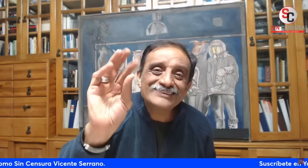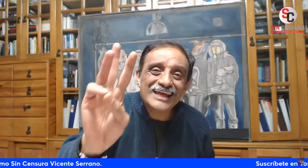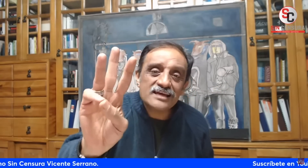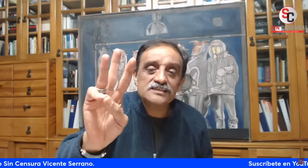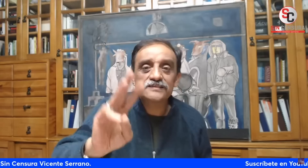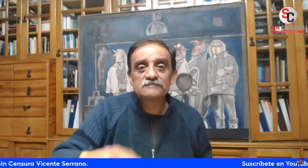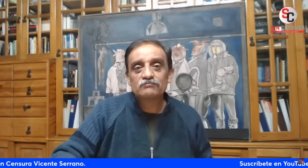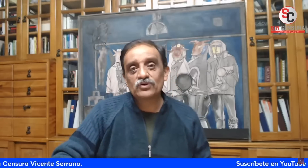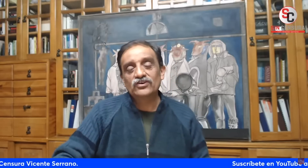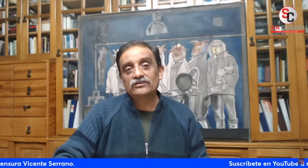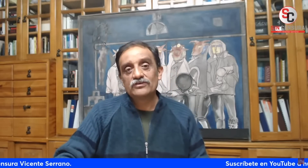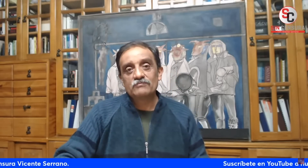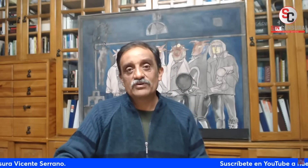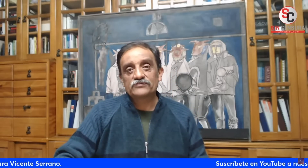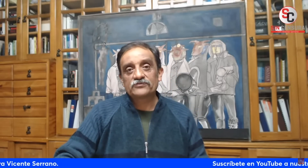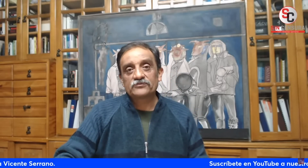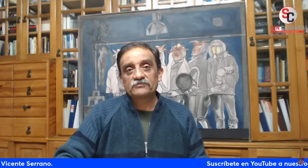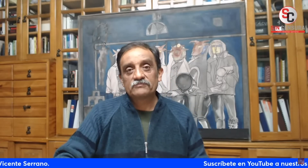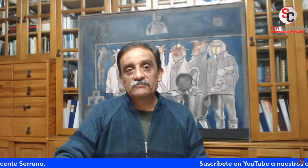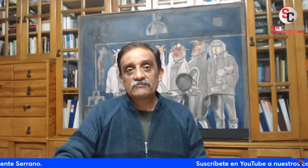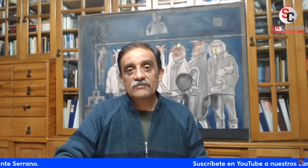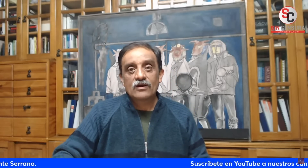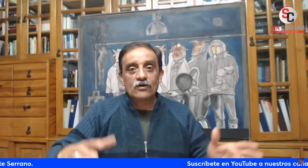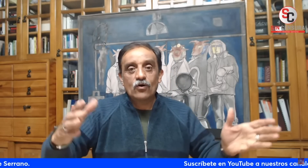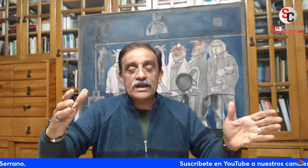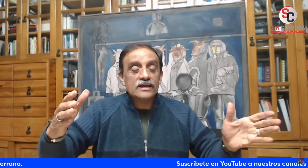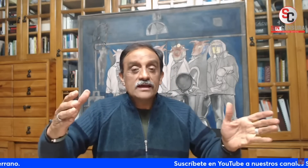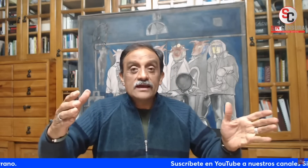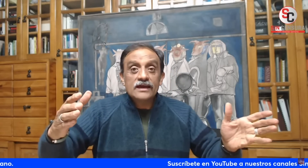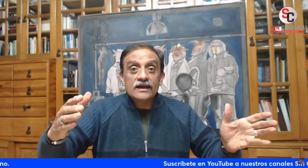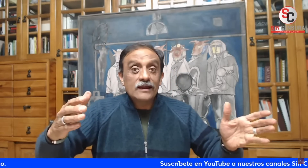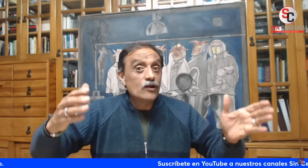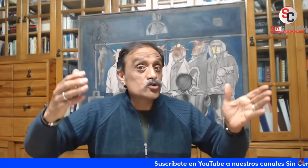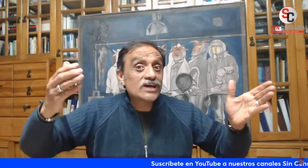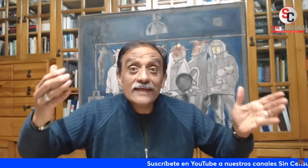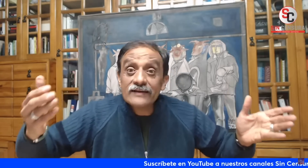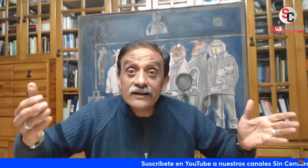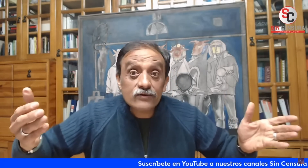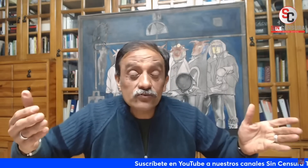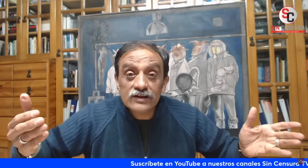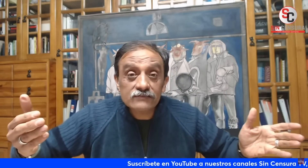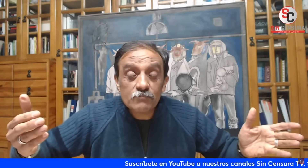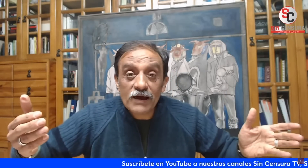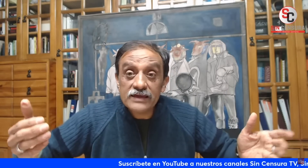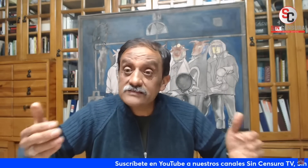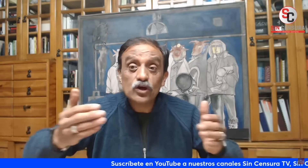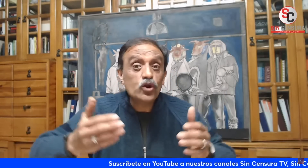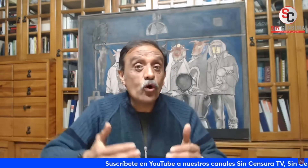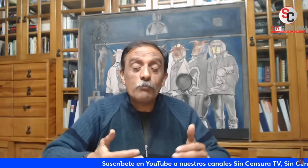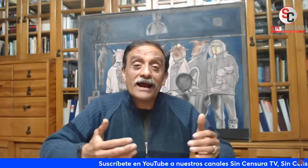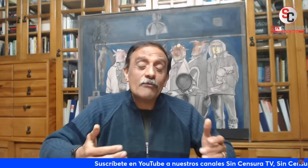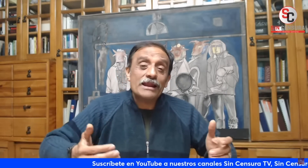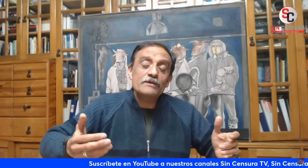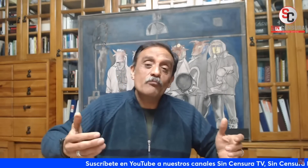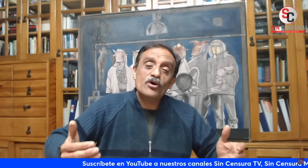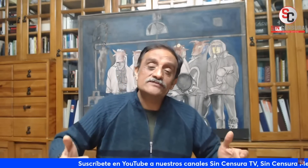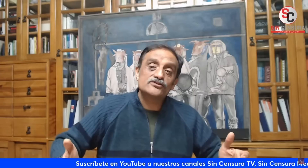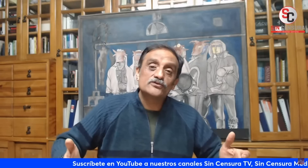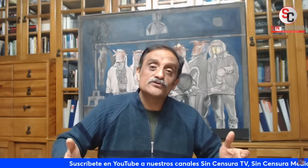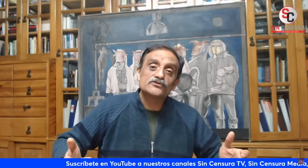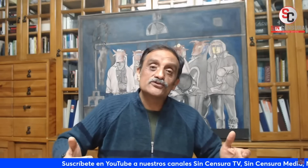quién paga 3% de impuestos. Oye, los grandes ricos en este país no